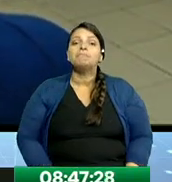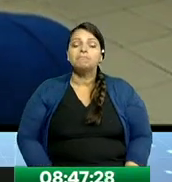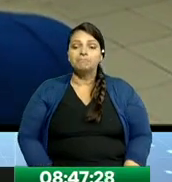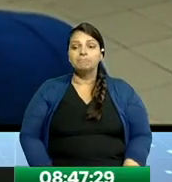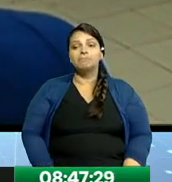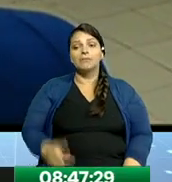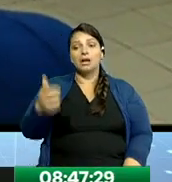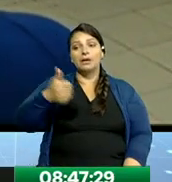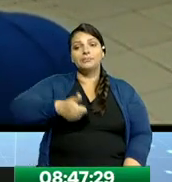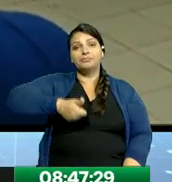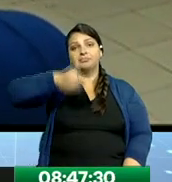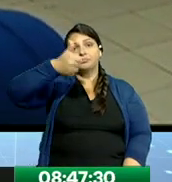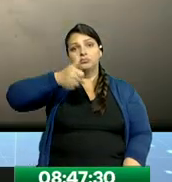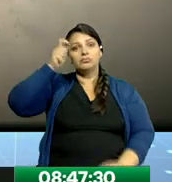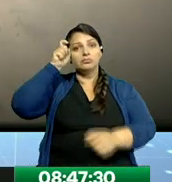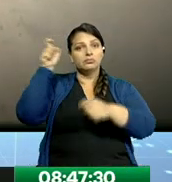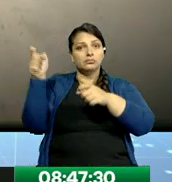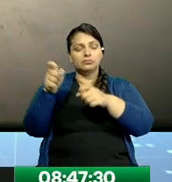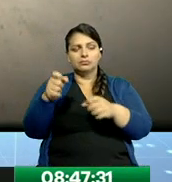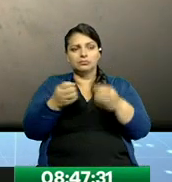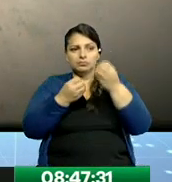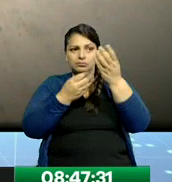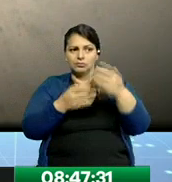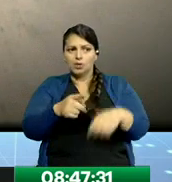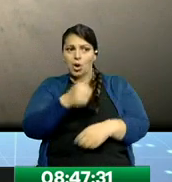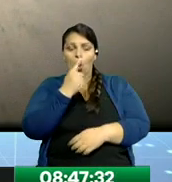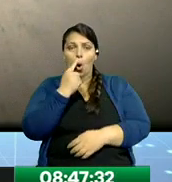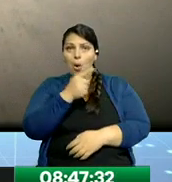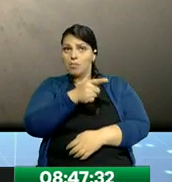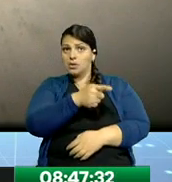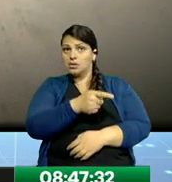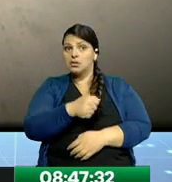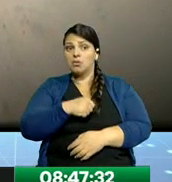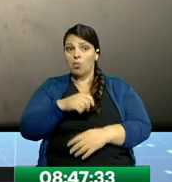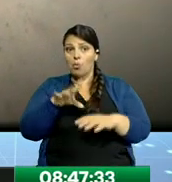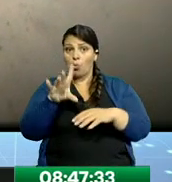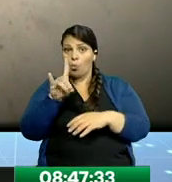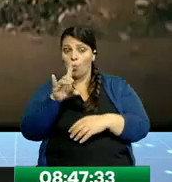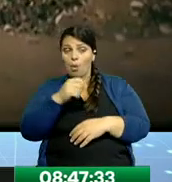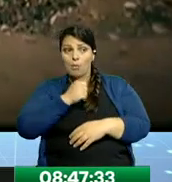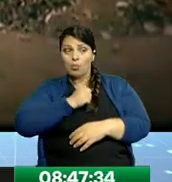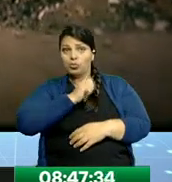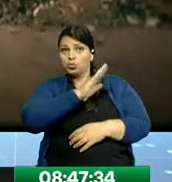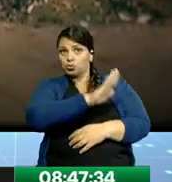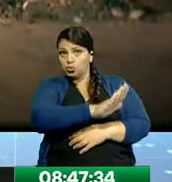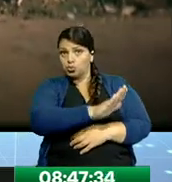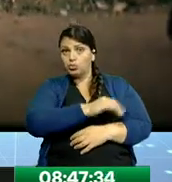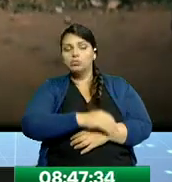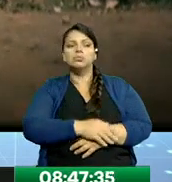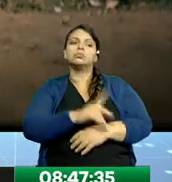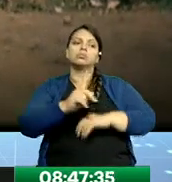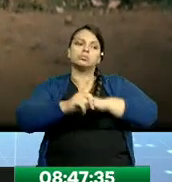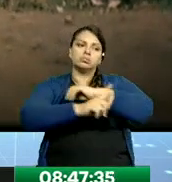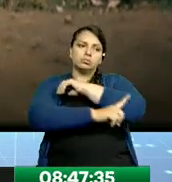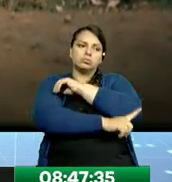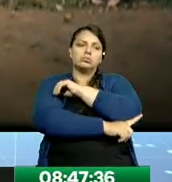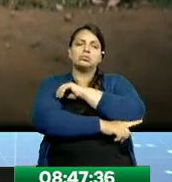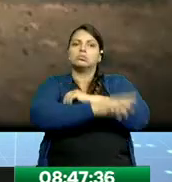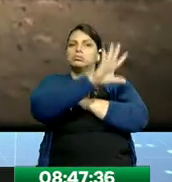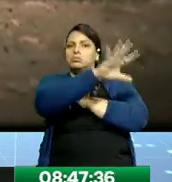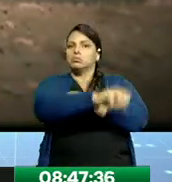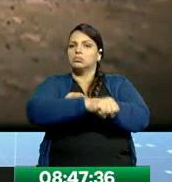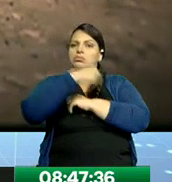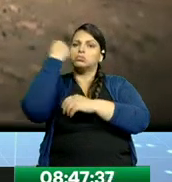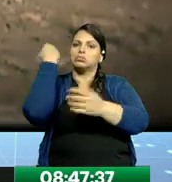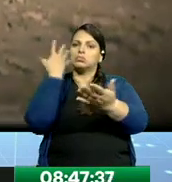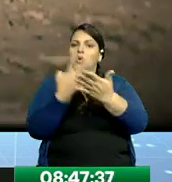fiscalía, podría ser sancionado, en este caso, si la ley así lo dice y lo dictamina, entre un mes y un año